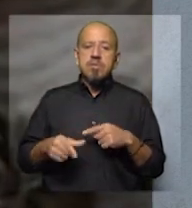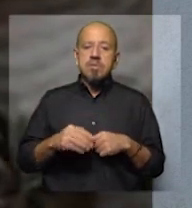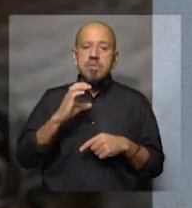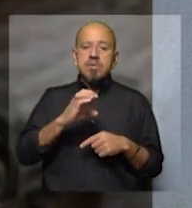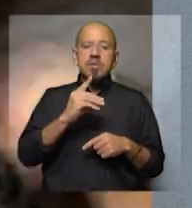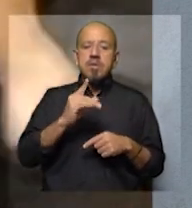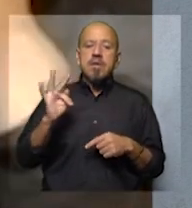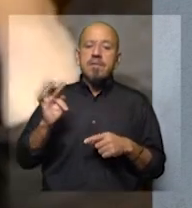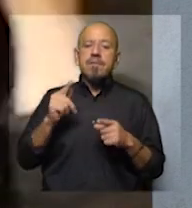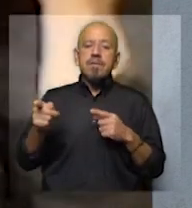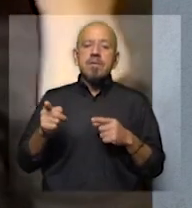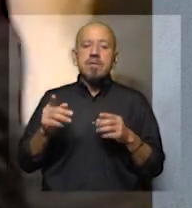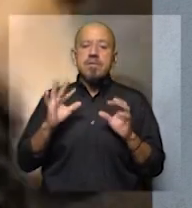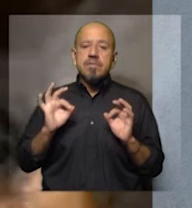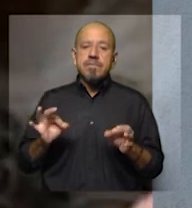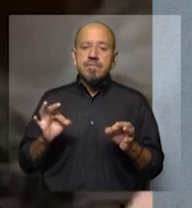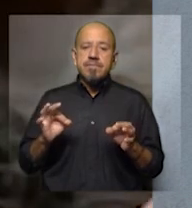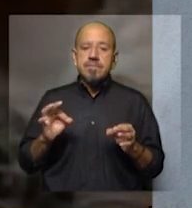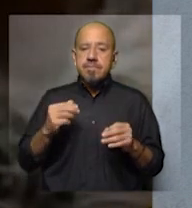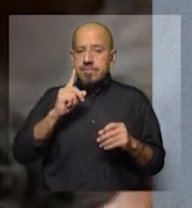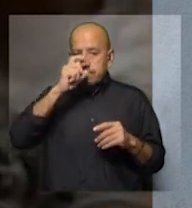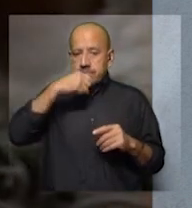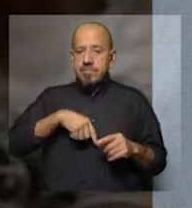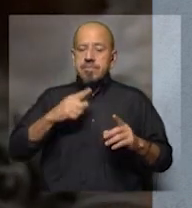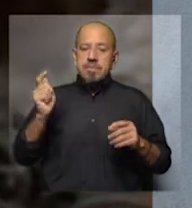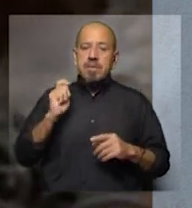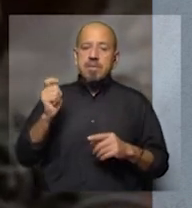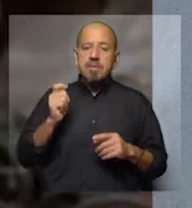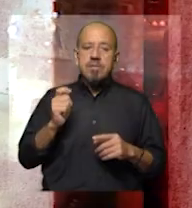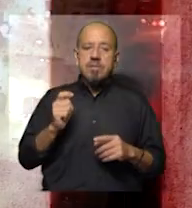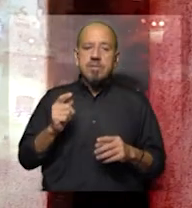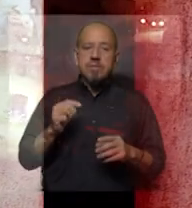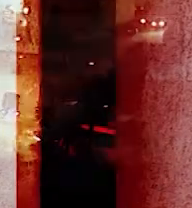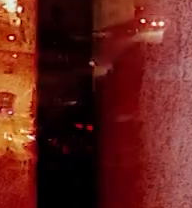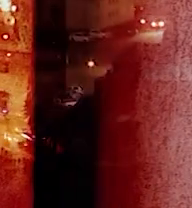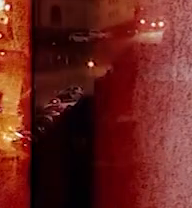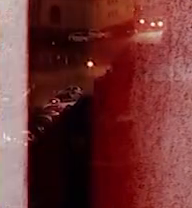Montevideo es decir es una joyita demostrando que lo público puede ser de